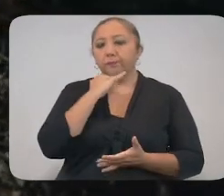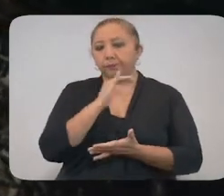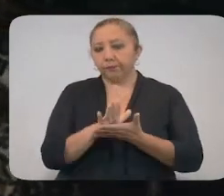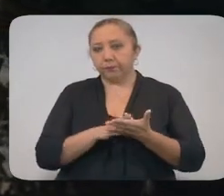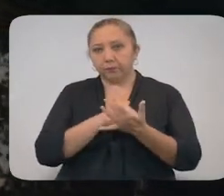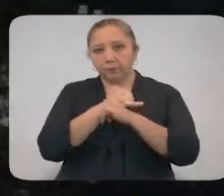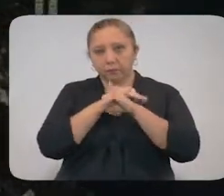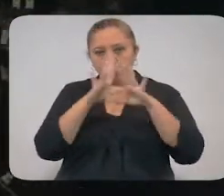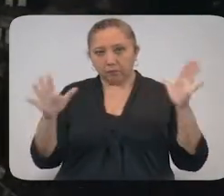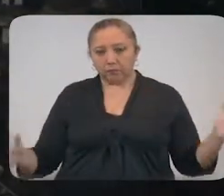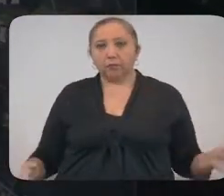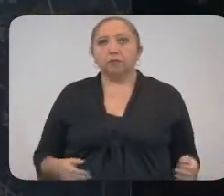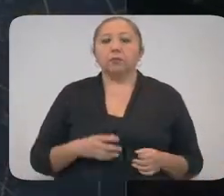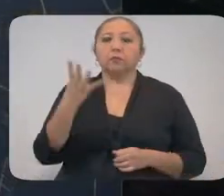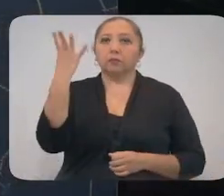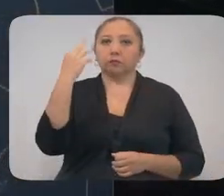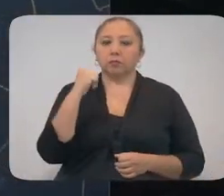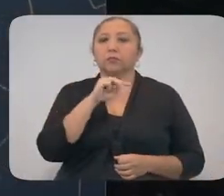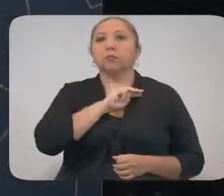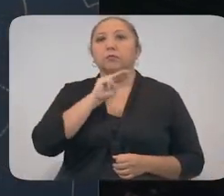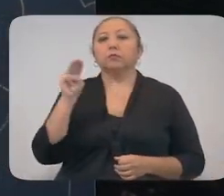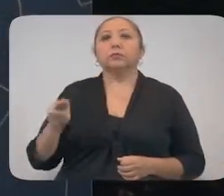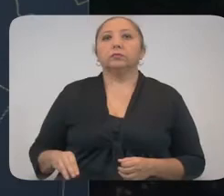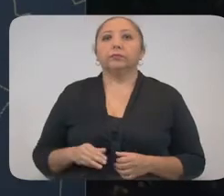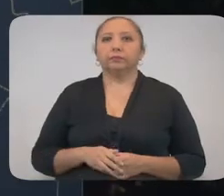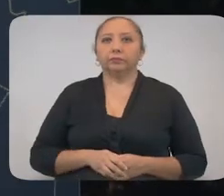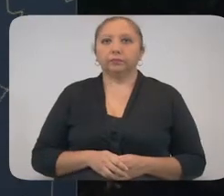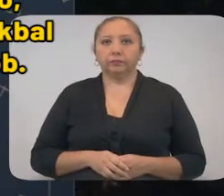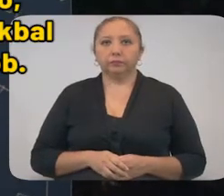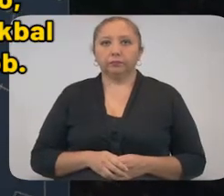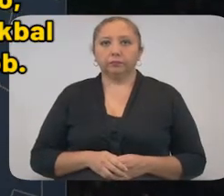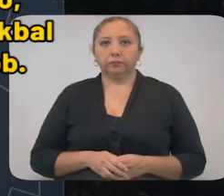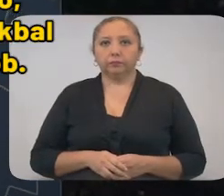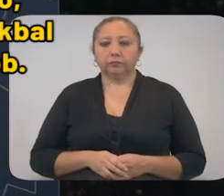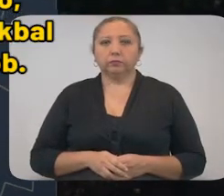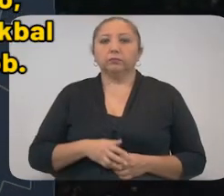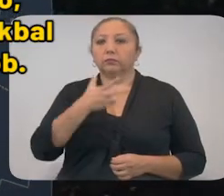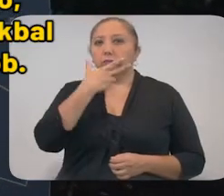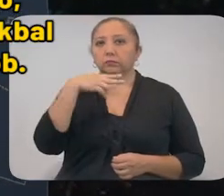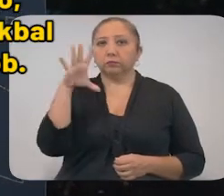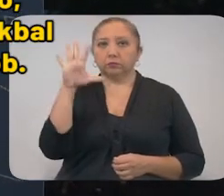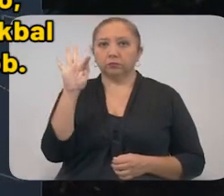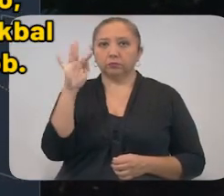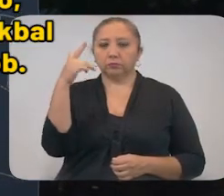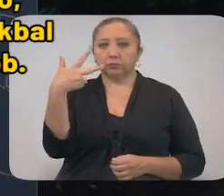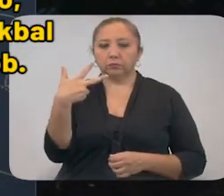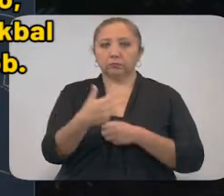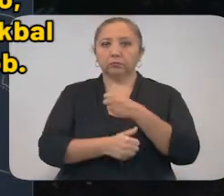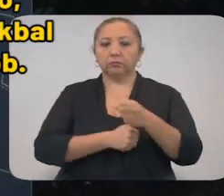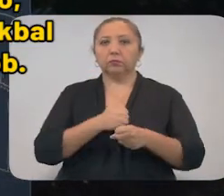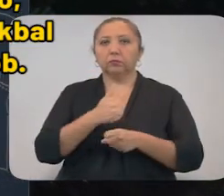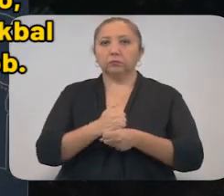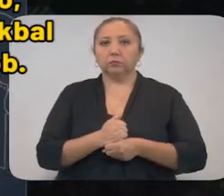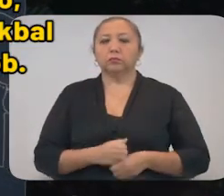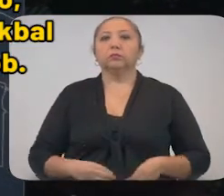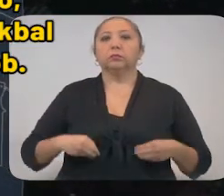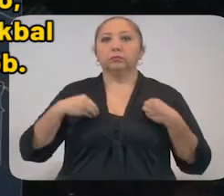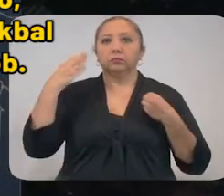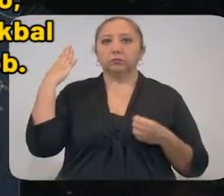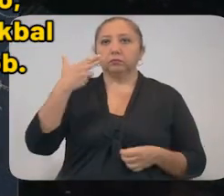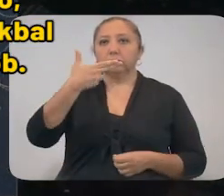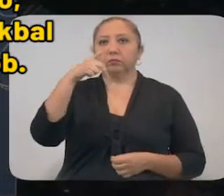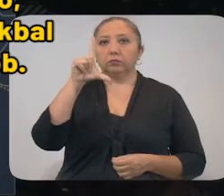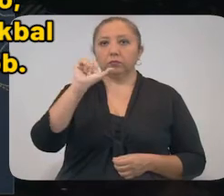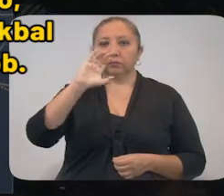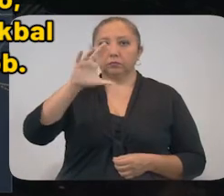en este parte médico, informamos de 9 fallecimientos. Hombre de 48 años de edad, originario y residente de